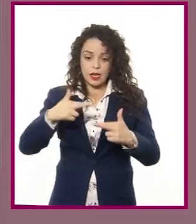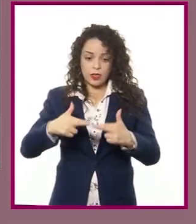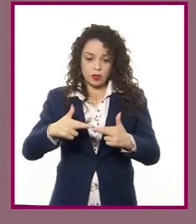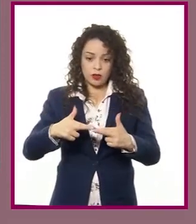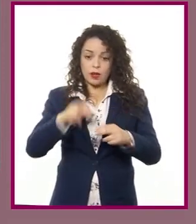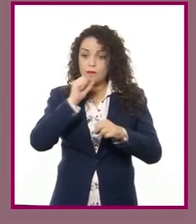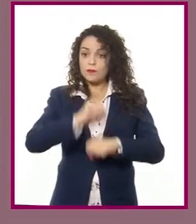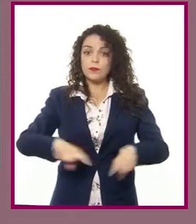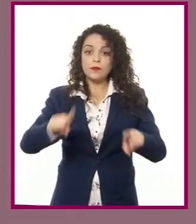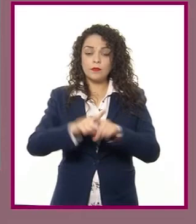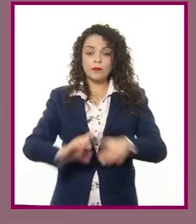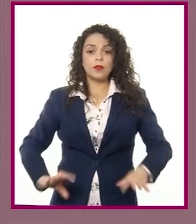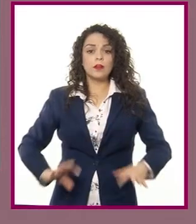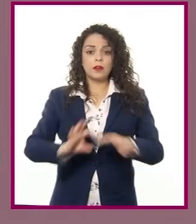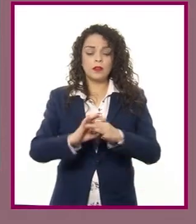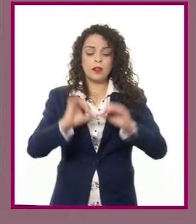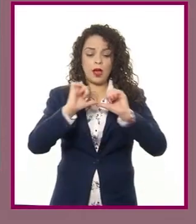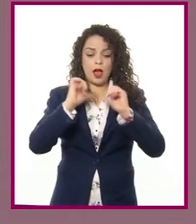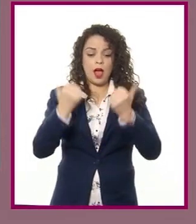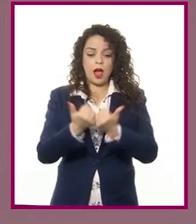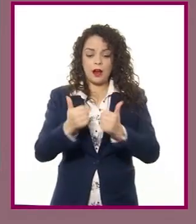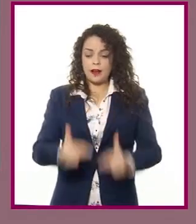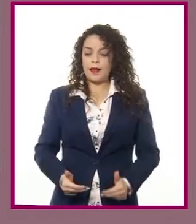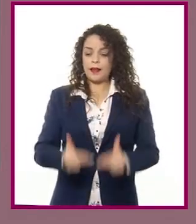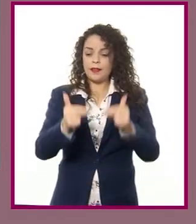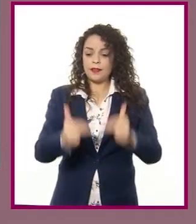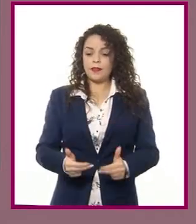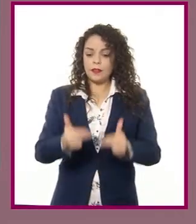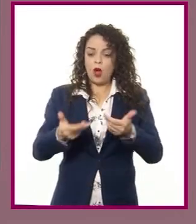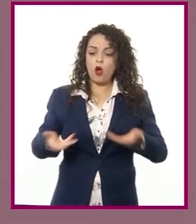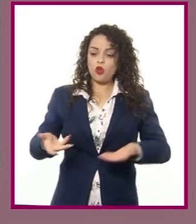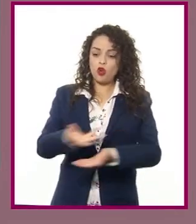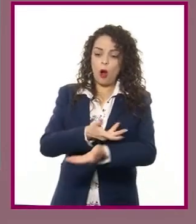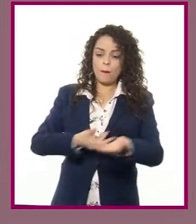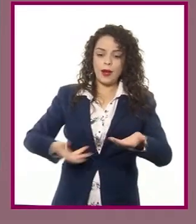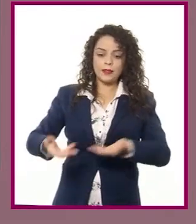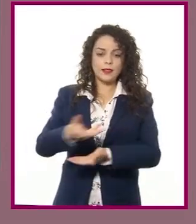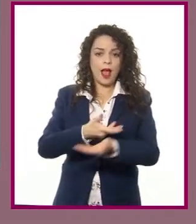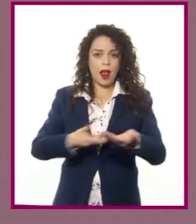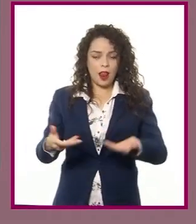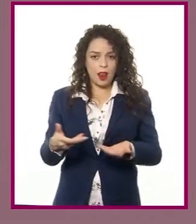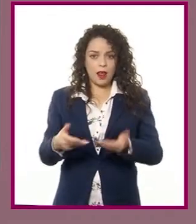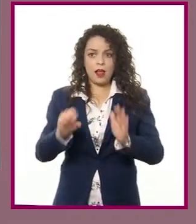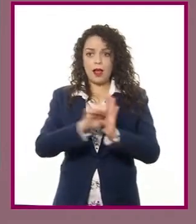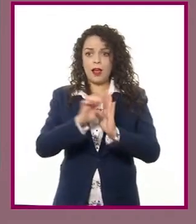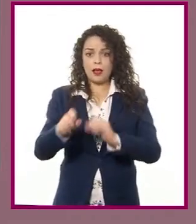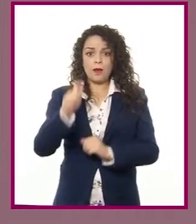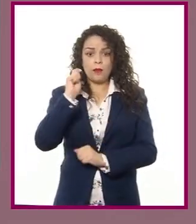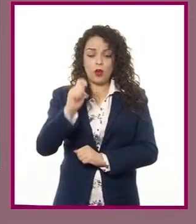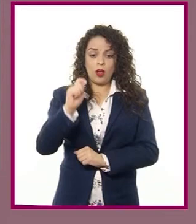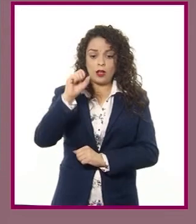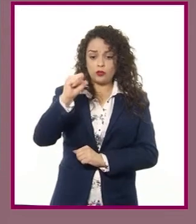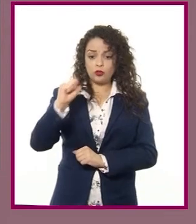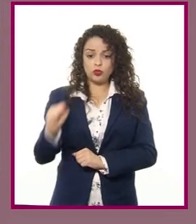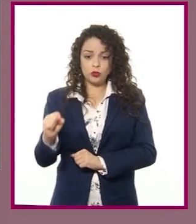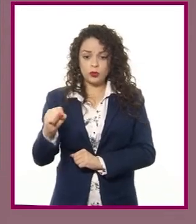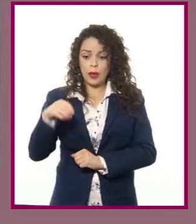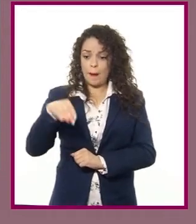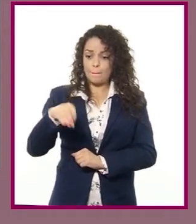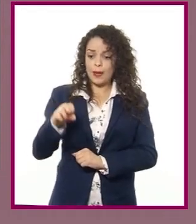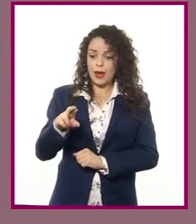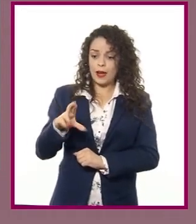vez, forman áreas comerciales. Una de ellas es el Mercado Común del Sur,